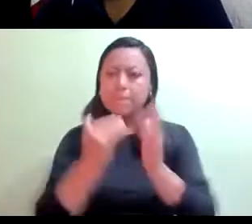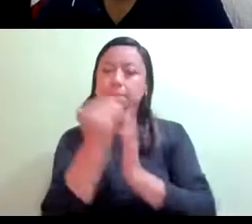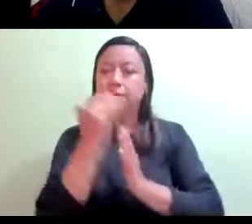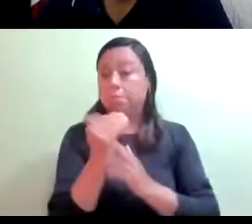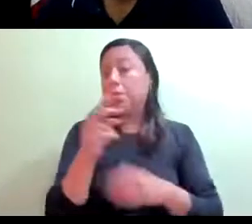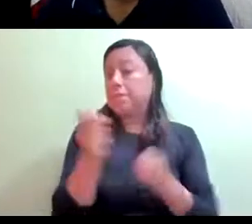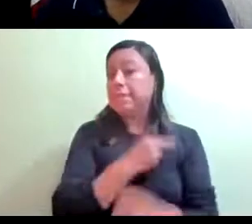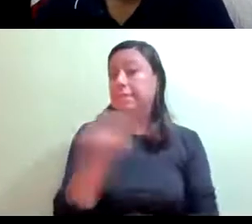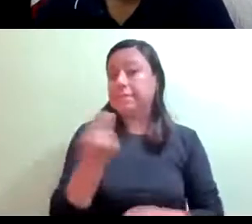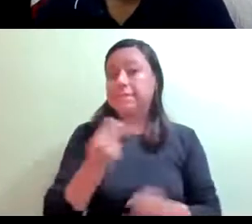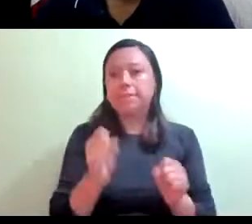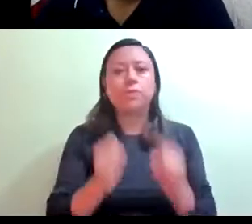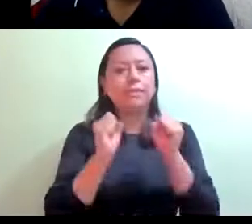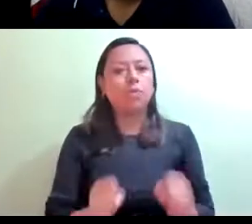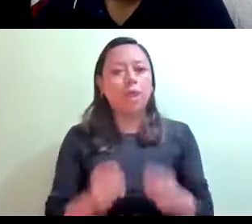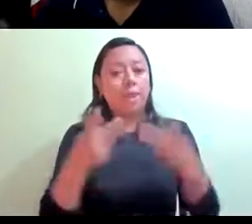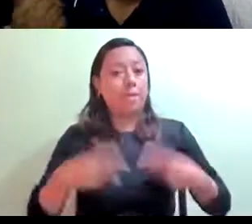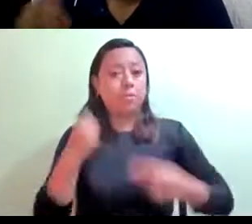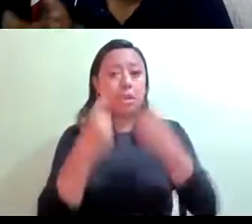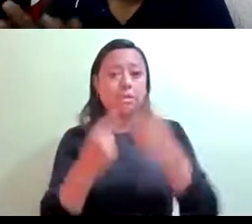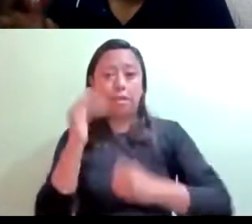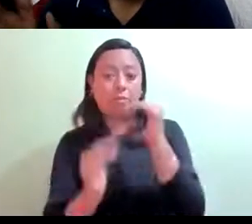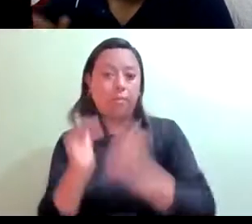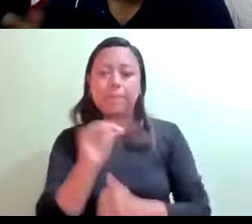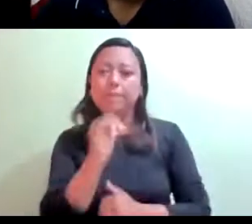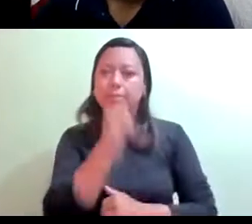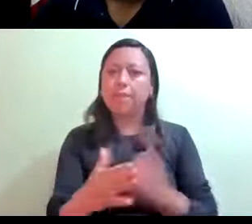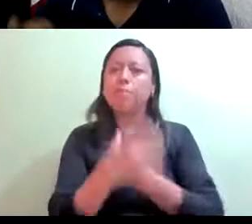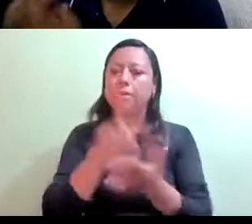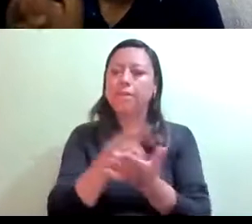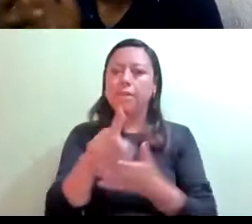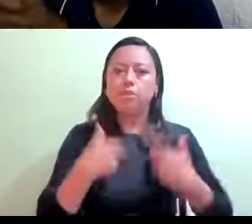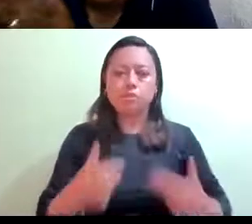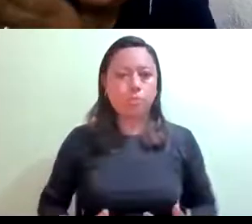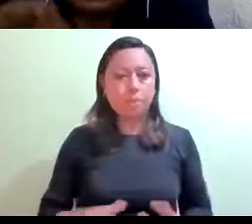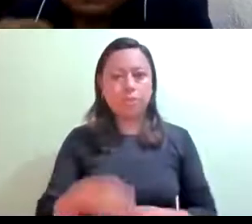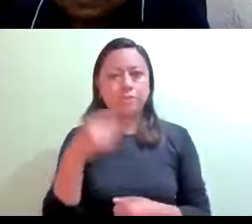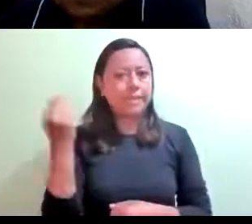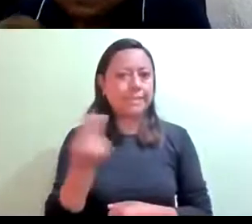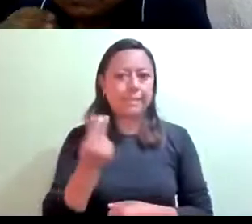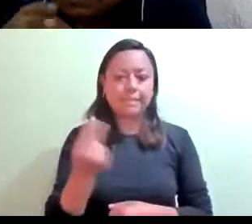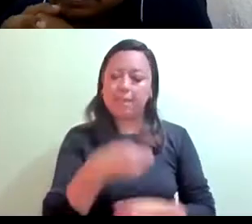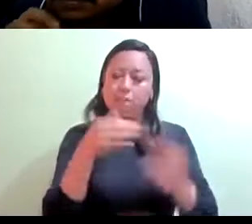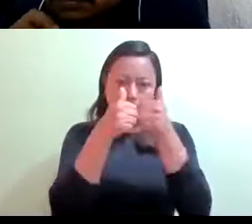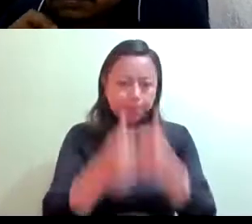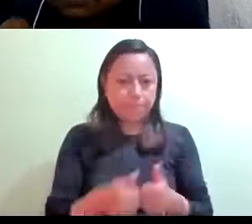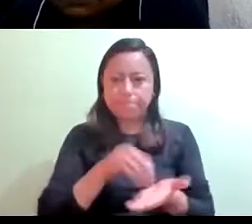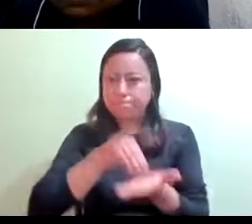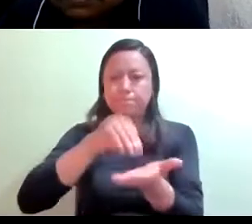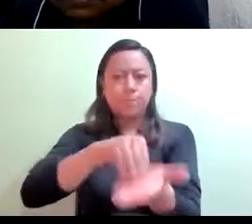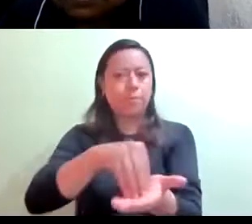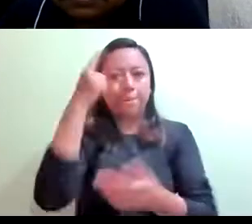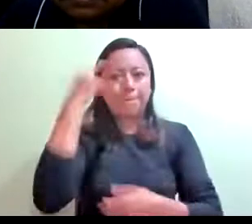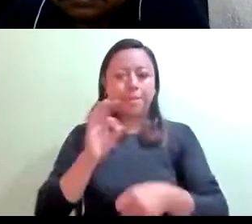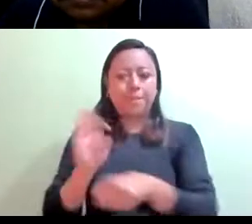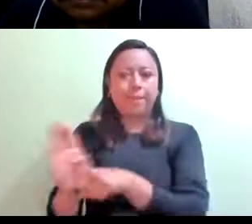atrás, pues los derechos humanos vinieron para quedarse, pues para garantizar de oportunidades para todas y todos. Finalmente,